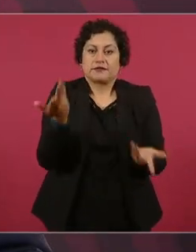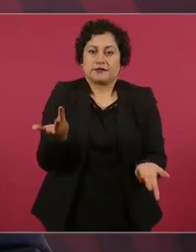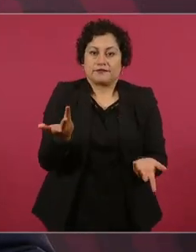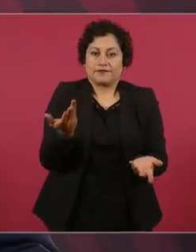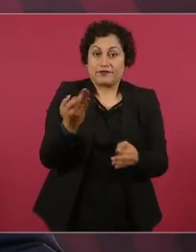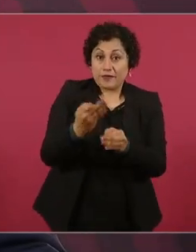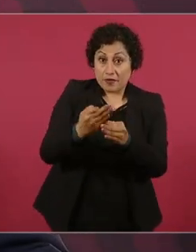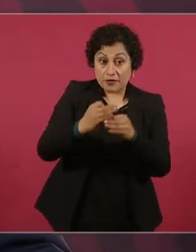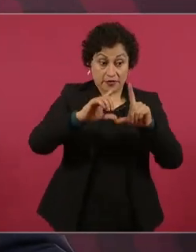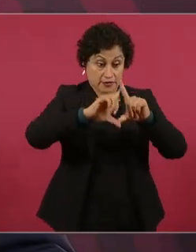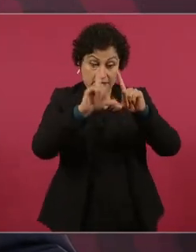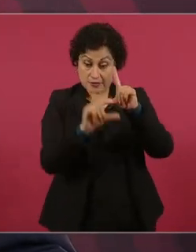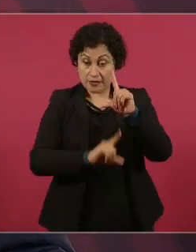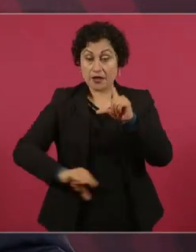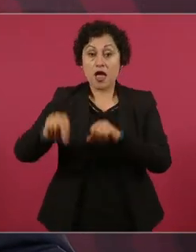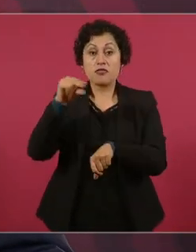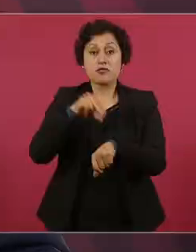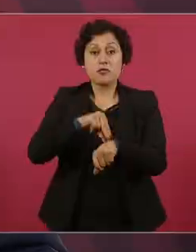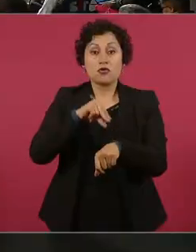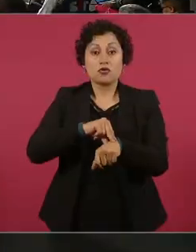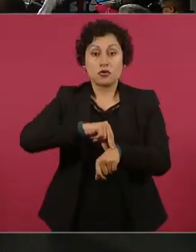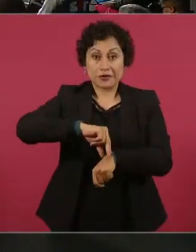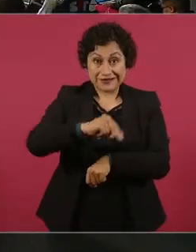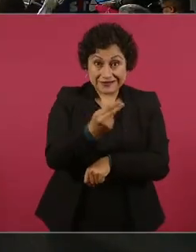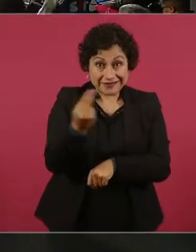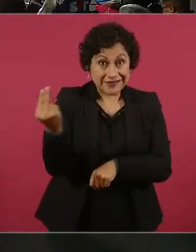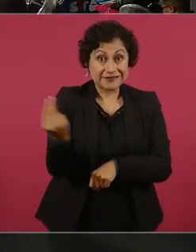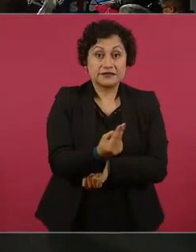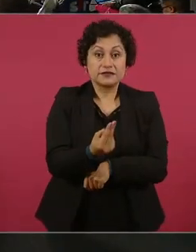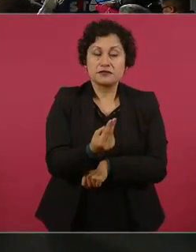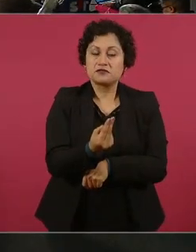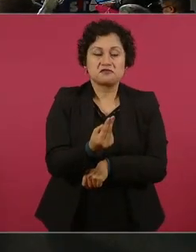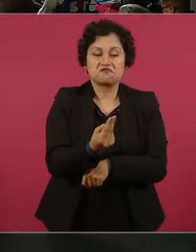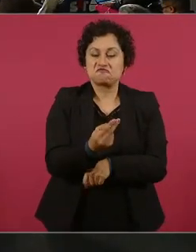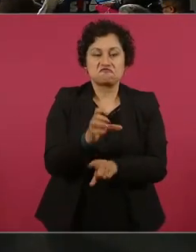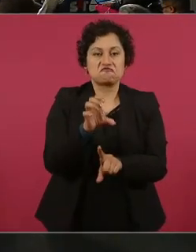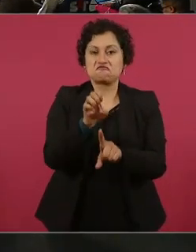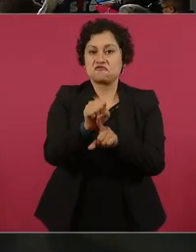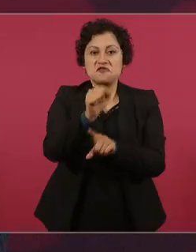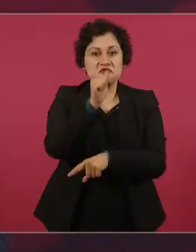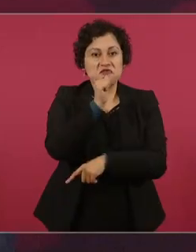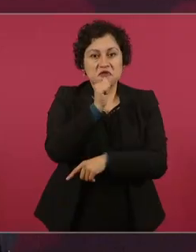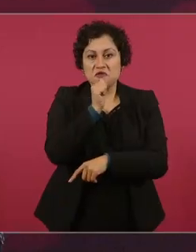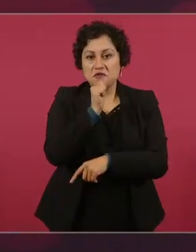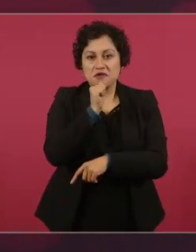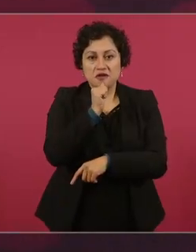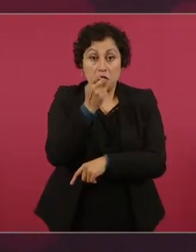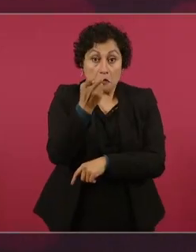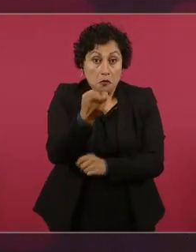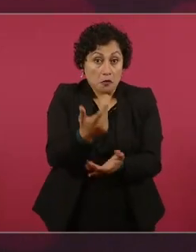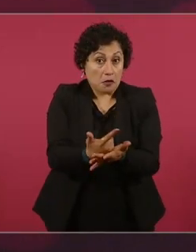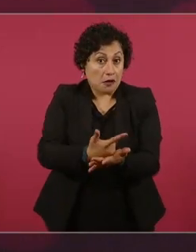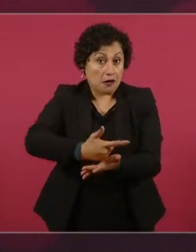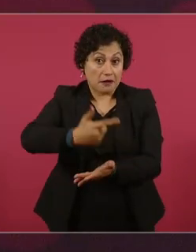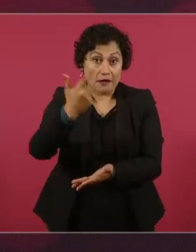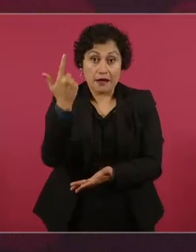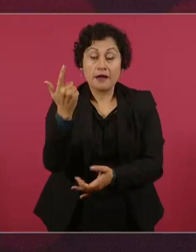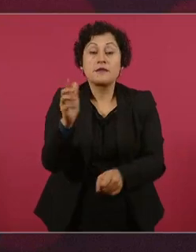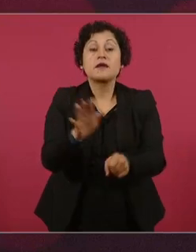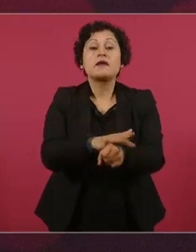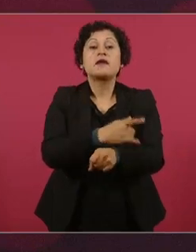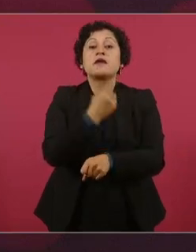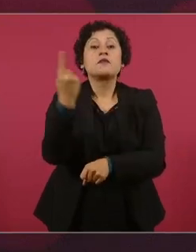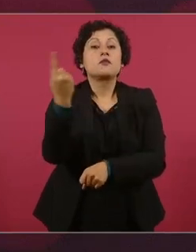que eso es gravísimo, porque durante todo el periodo